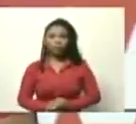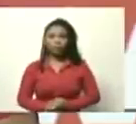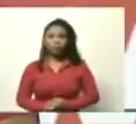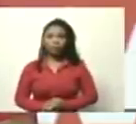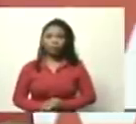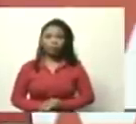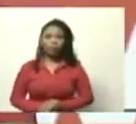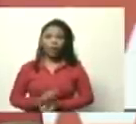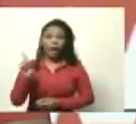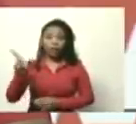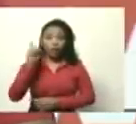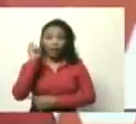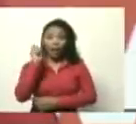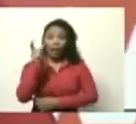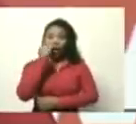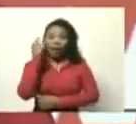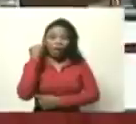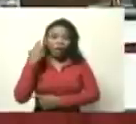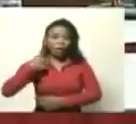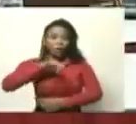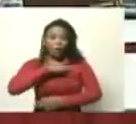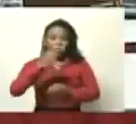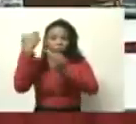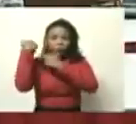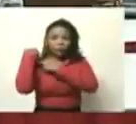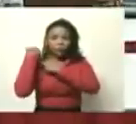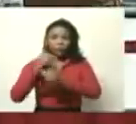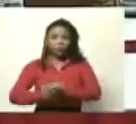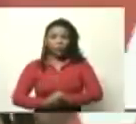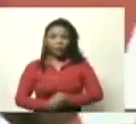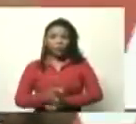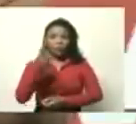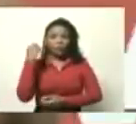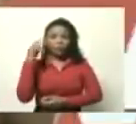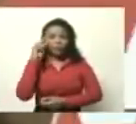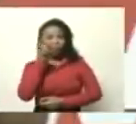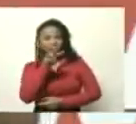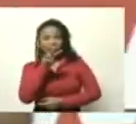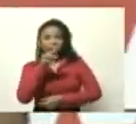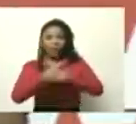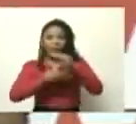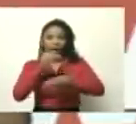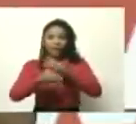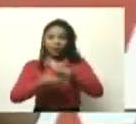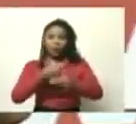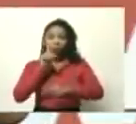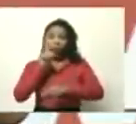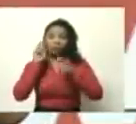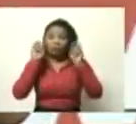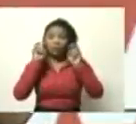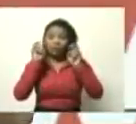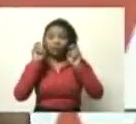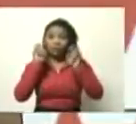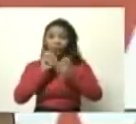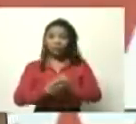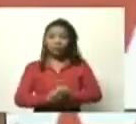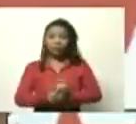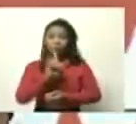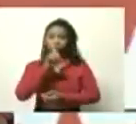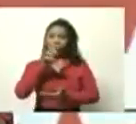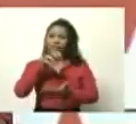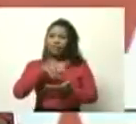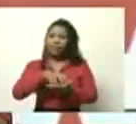Eso debe ser tarea de todas y de todos nosotros, ¿no? Ayer veíamos que había ocurrido un hecho, creo que en un estado